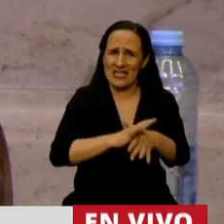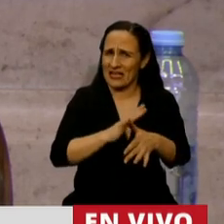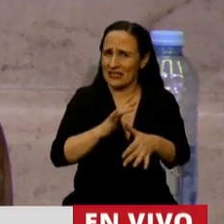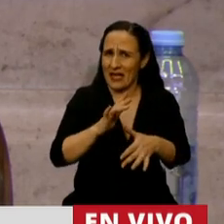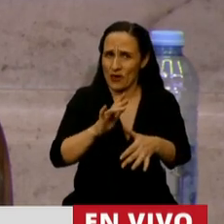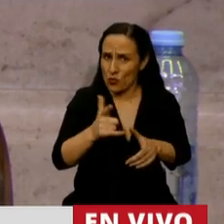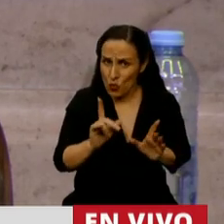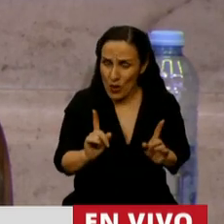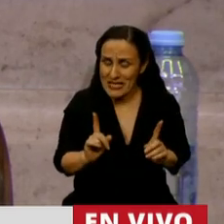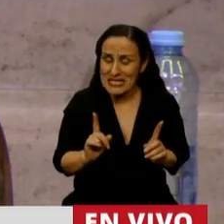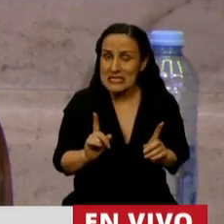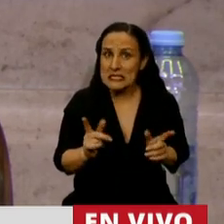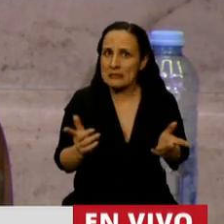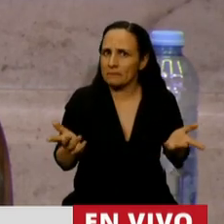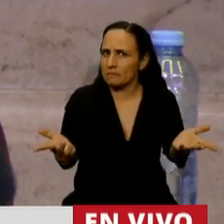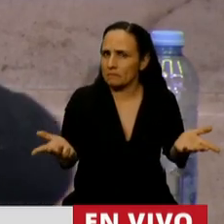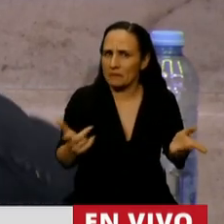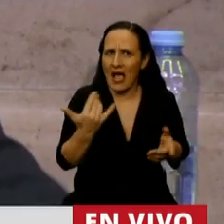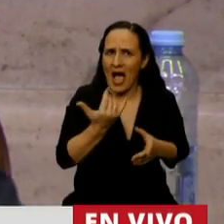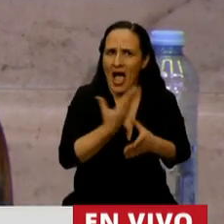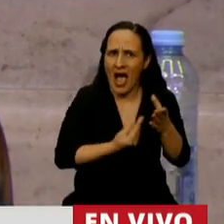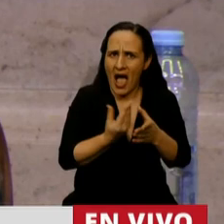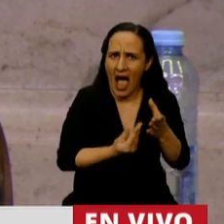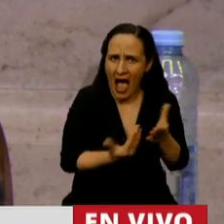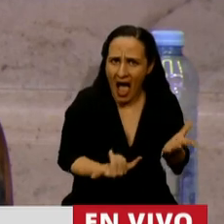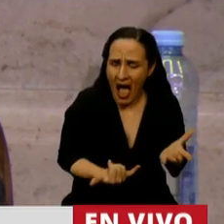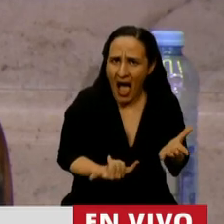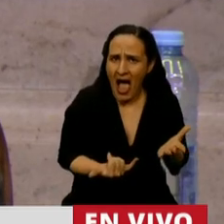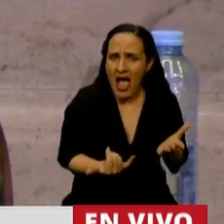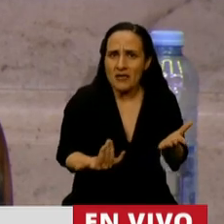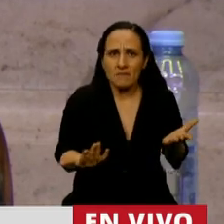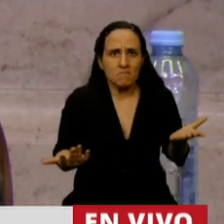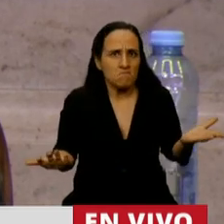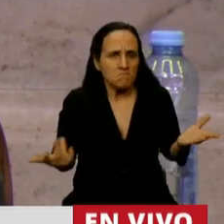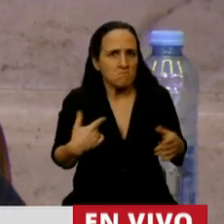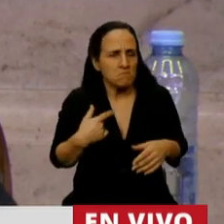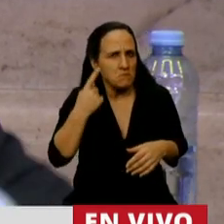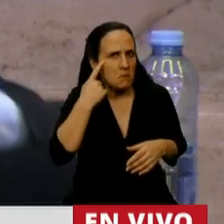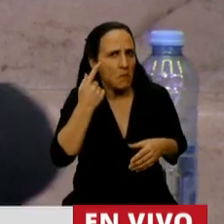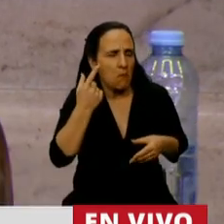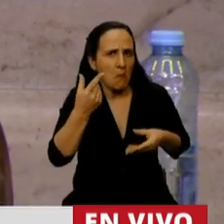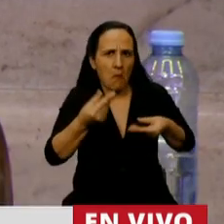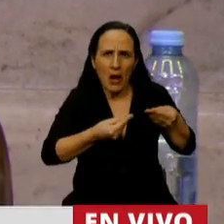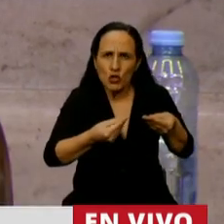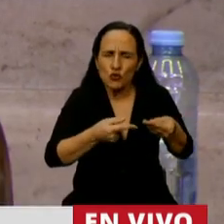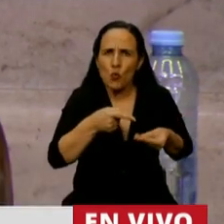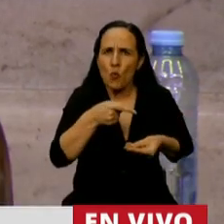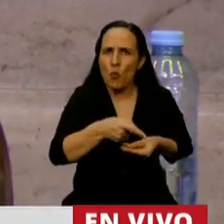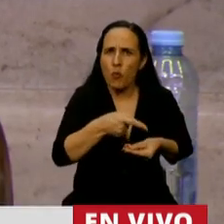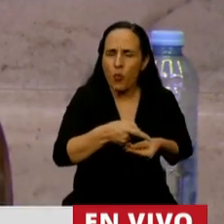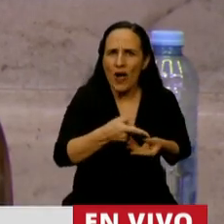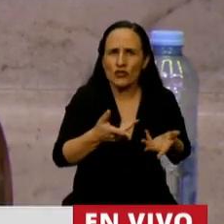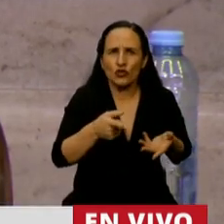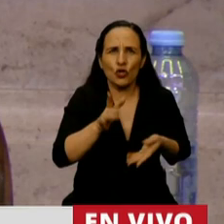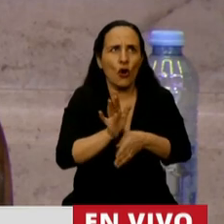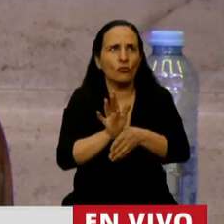increíbles erróneos por el cual es un presupuesto que la verdad que no